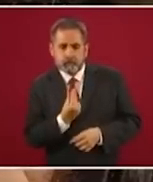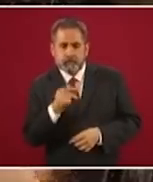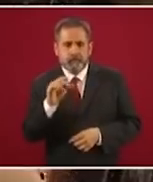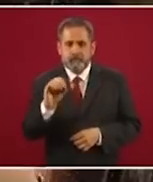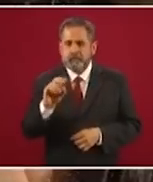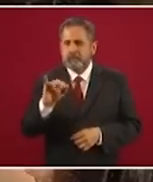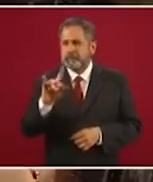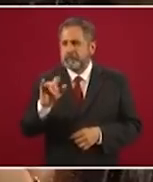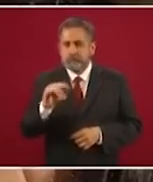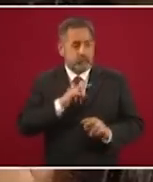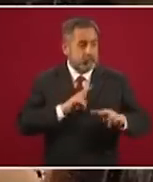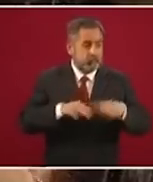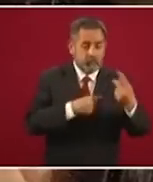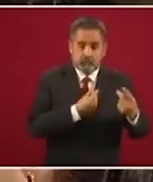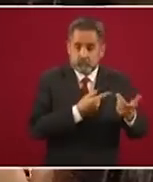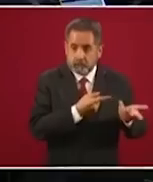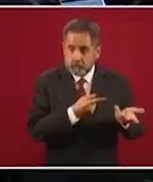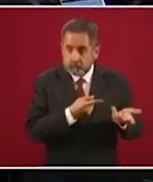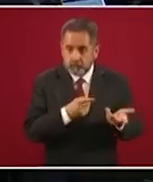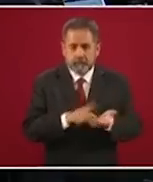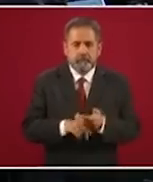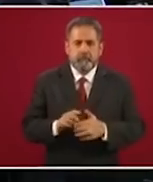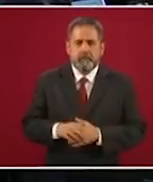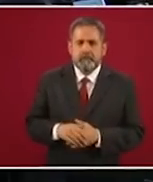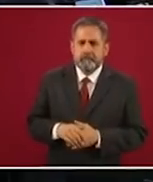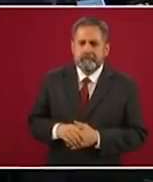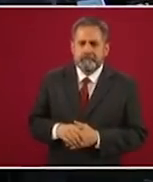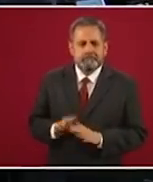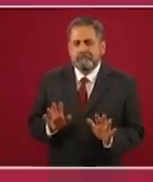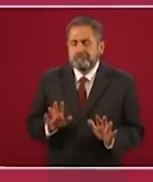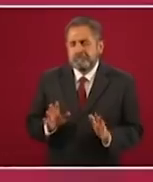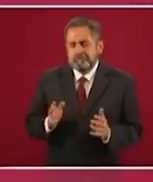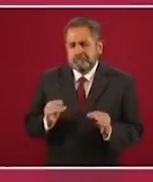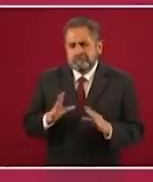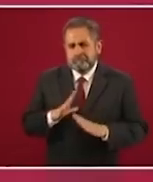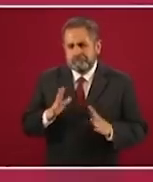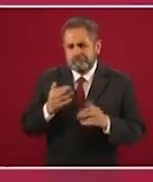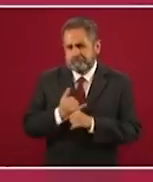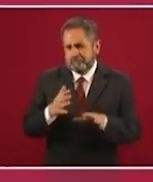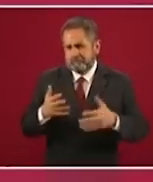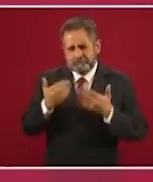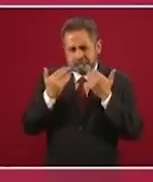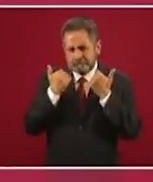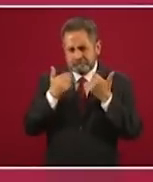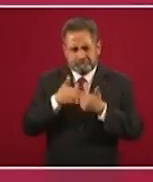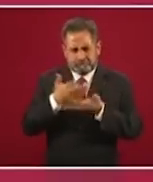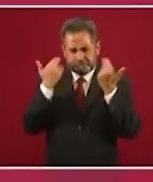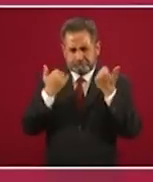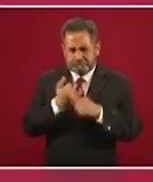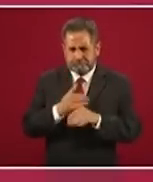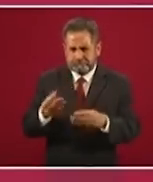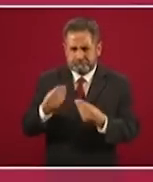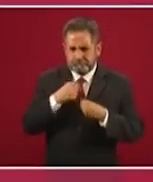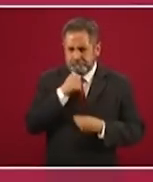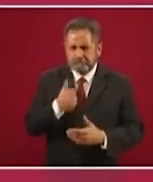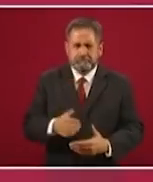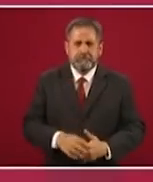qué pasó en esta boda. No, no tengo información sobre eso. ¿No?